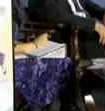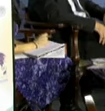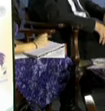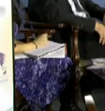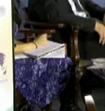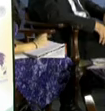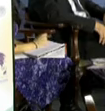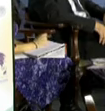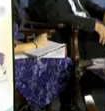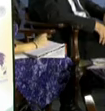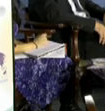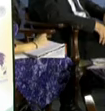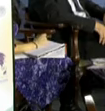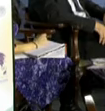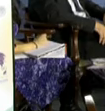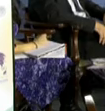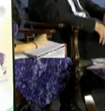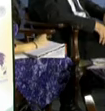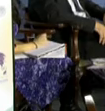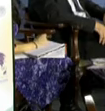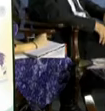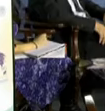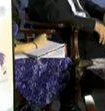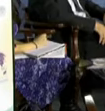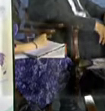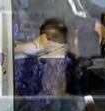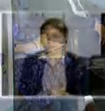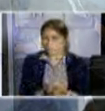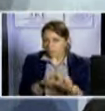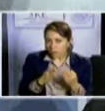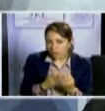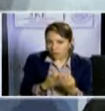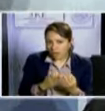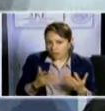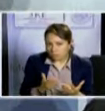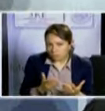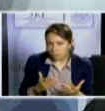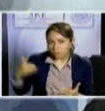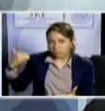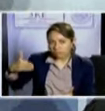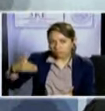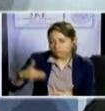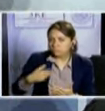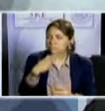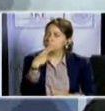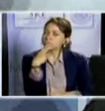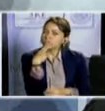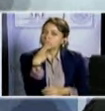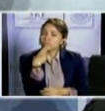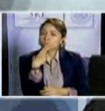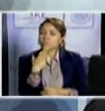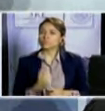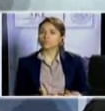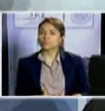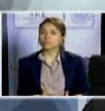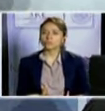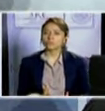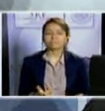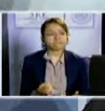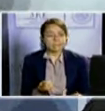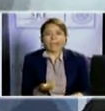a las drogas y la manera de controlar este problema. Bueno, entonces, ¿qué estamos esperando para cambiarlo? Esta